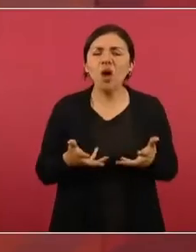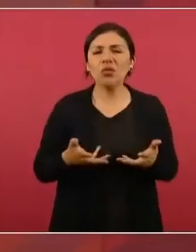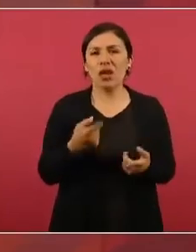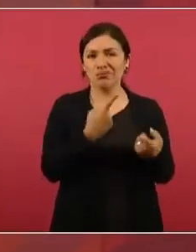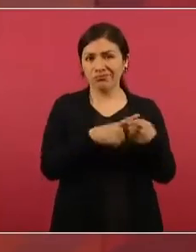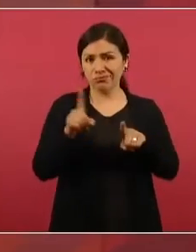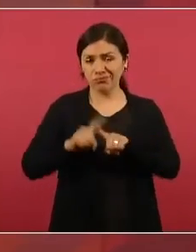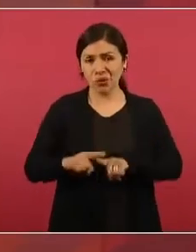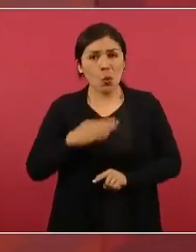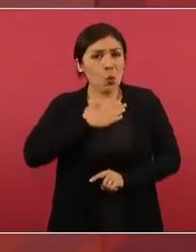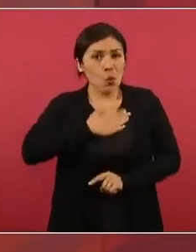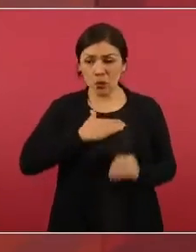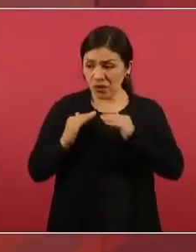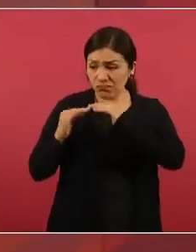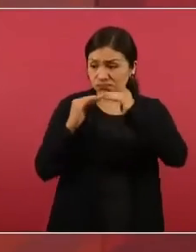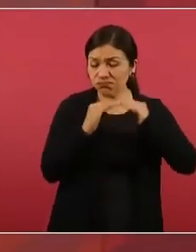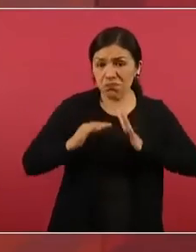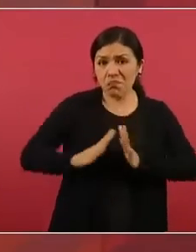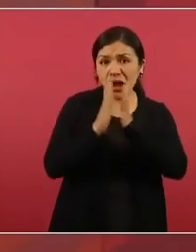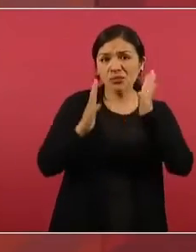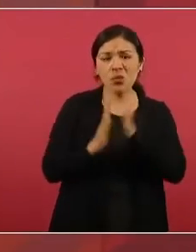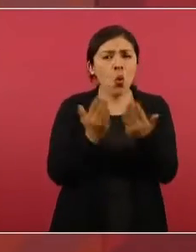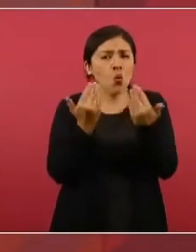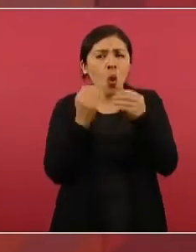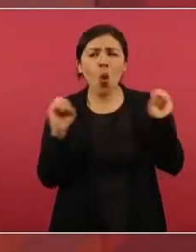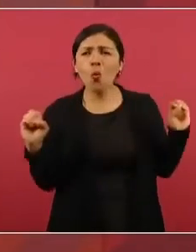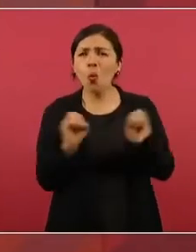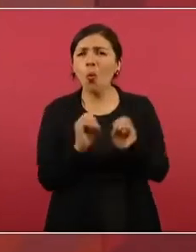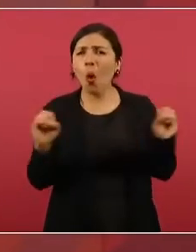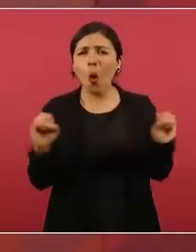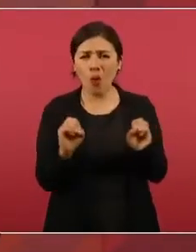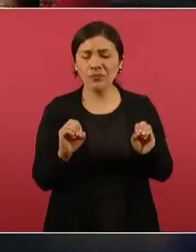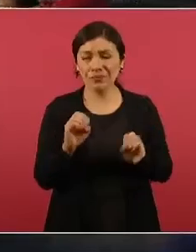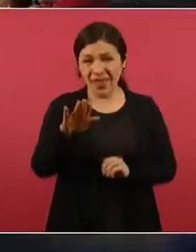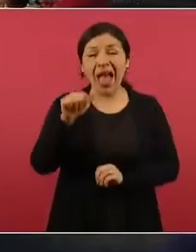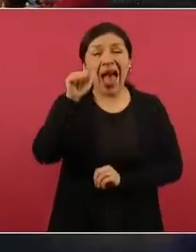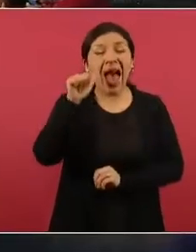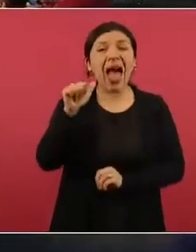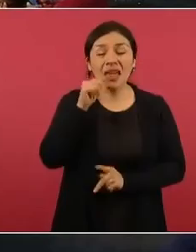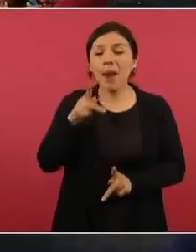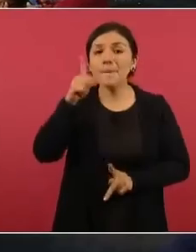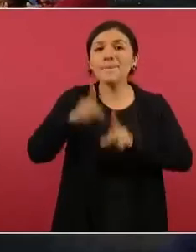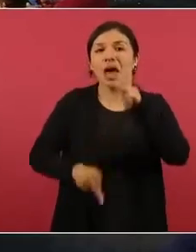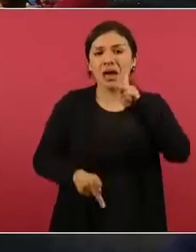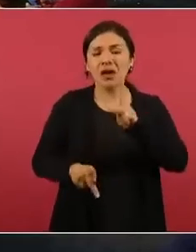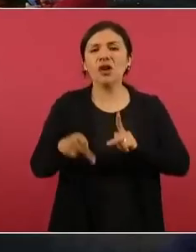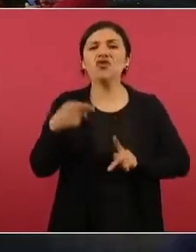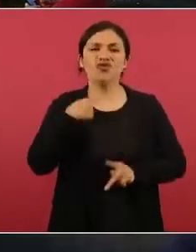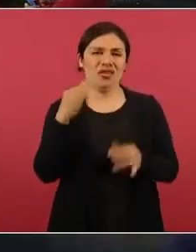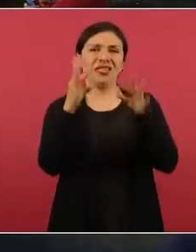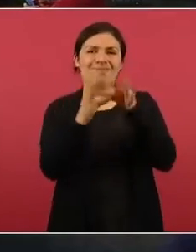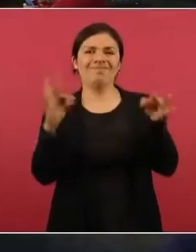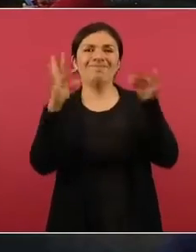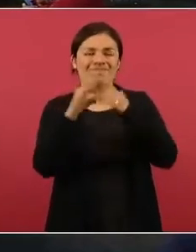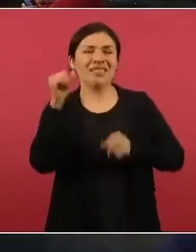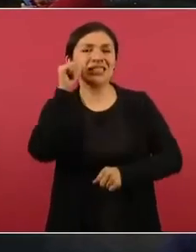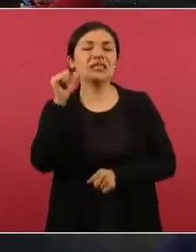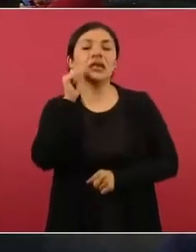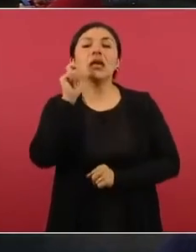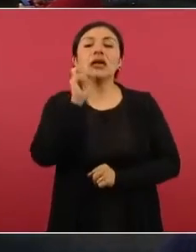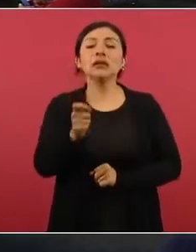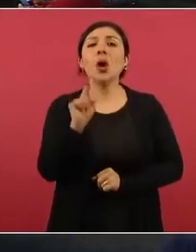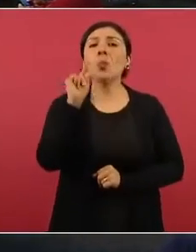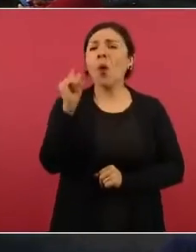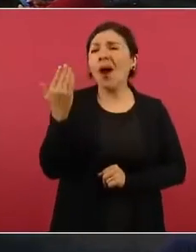No había democracia. Ayer se nos quedó pendiente dar el dato de que